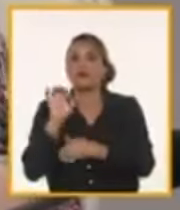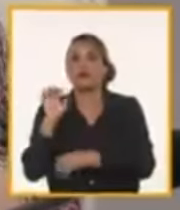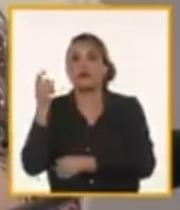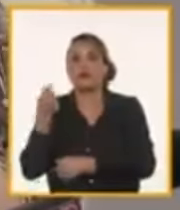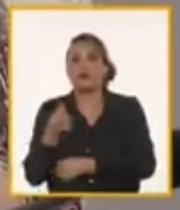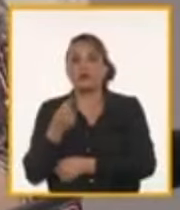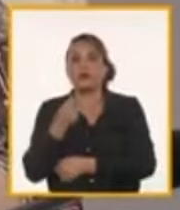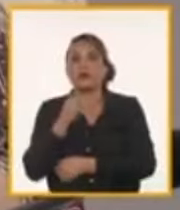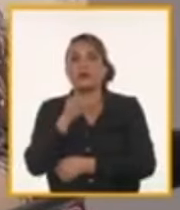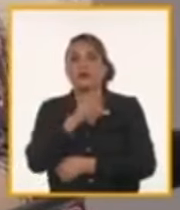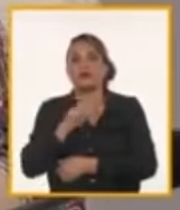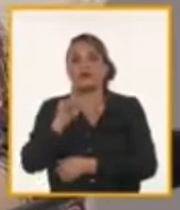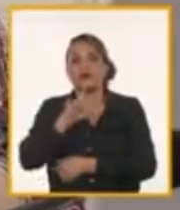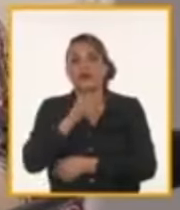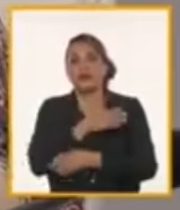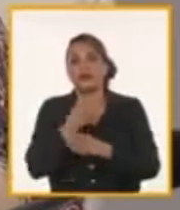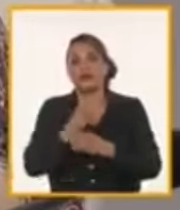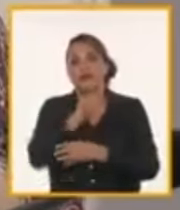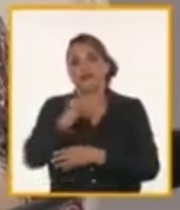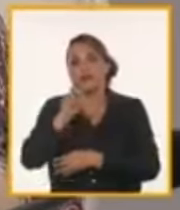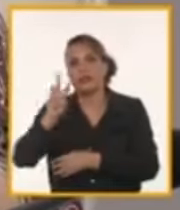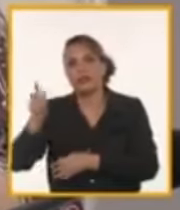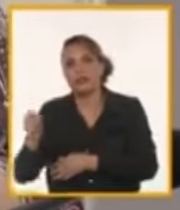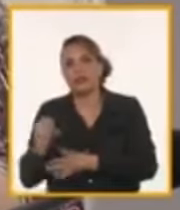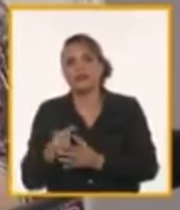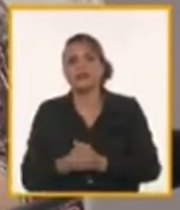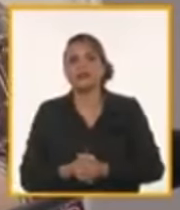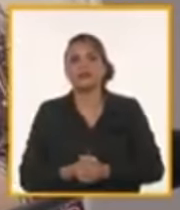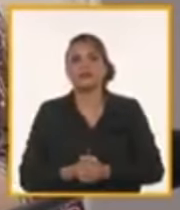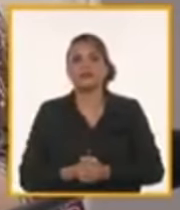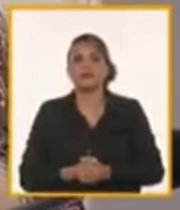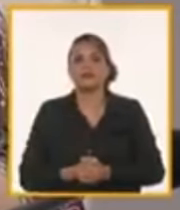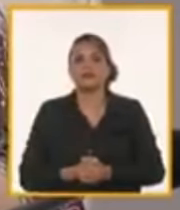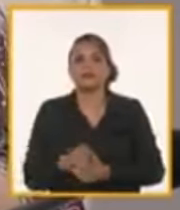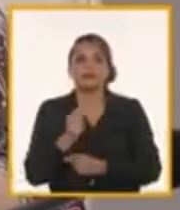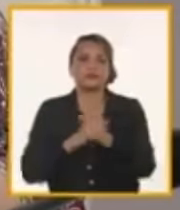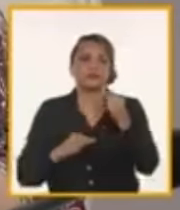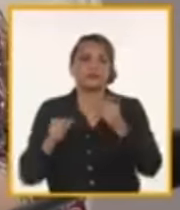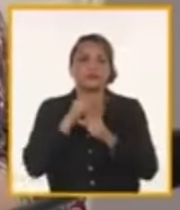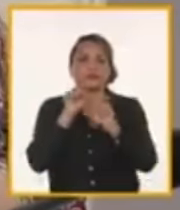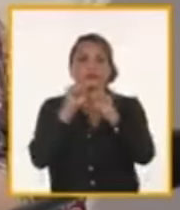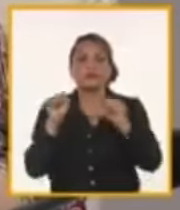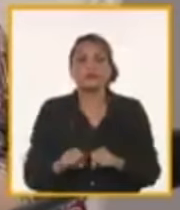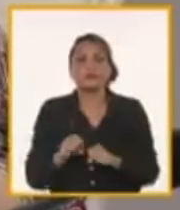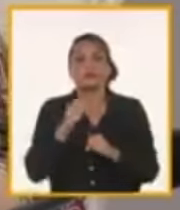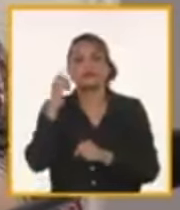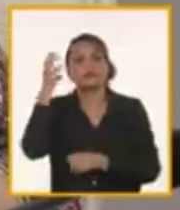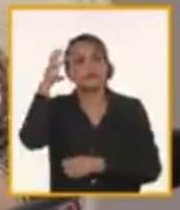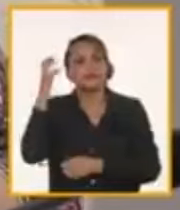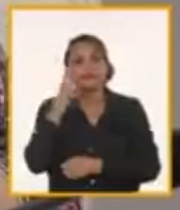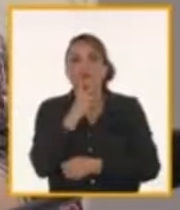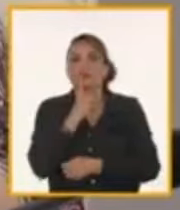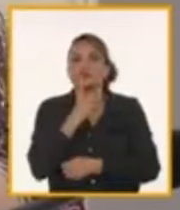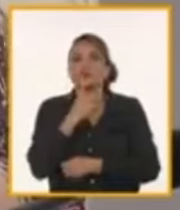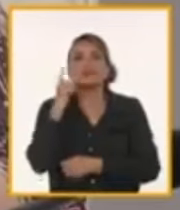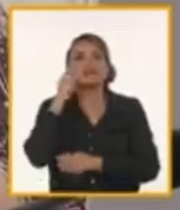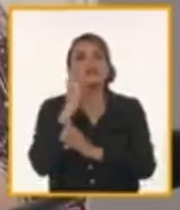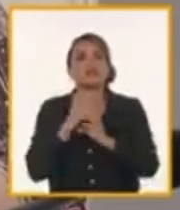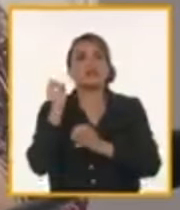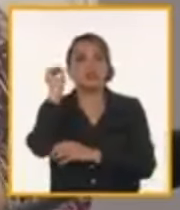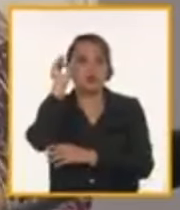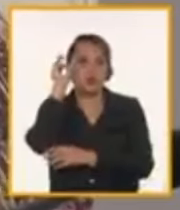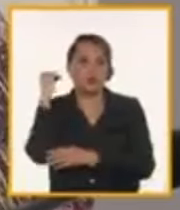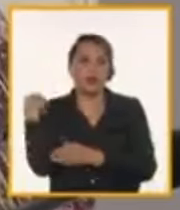hasta el 2030 el cumplimiento de los ods y particularmente sistema de gestión de gobierno basado en Innovación en estos